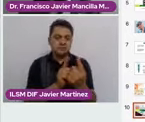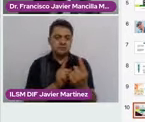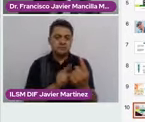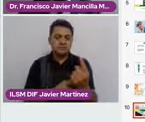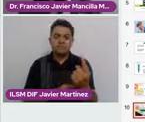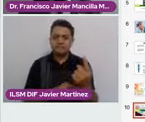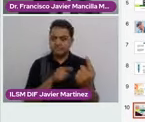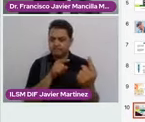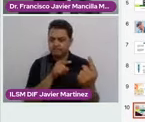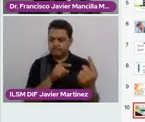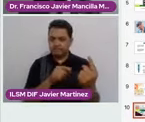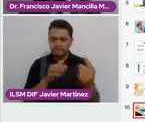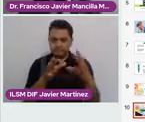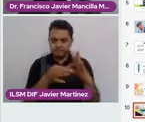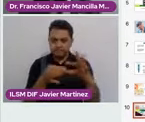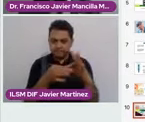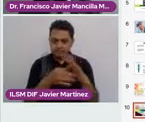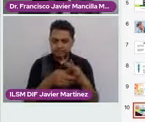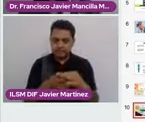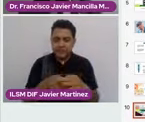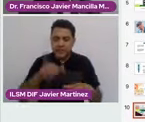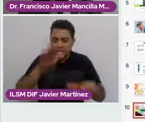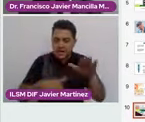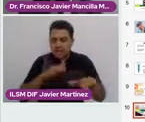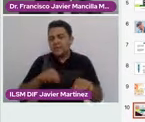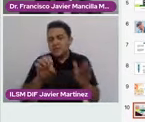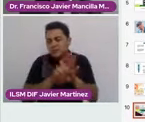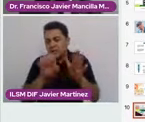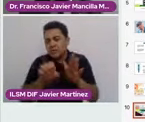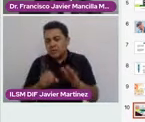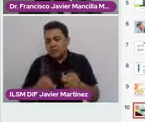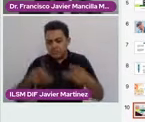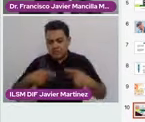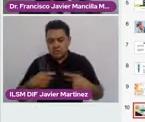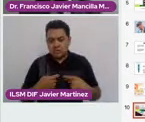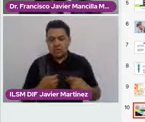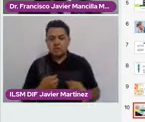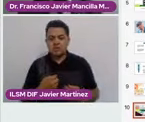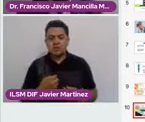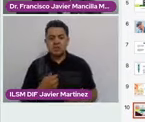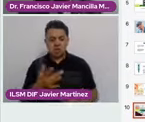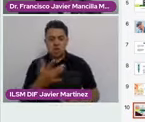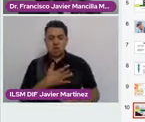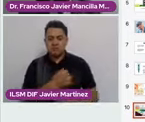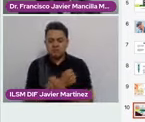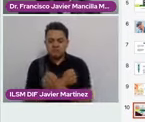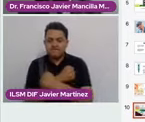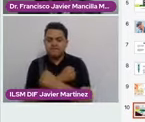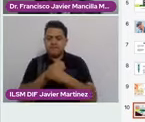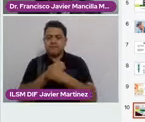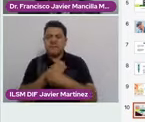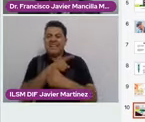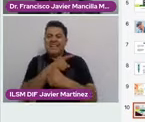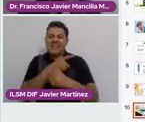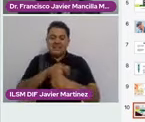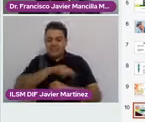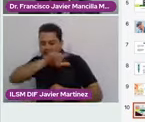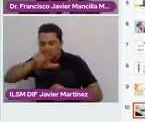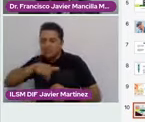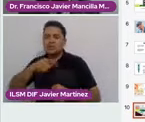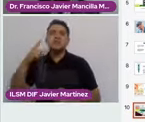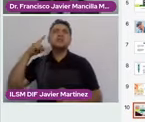las pérdidas súbitas agudas o los infartos del oído, la manera de manifestarse es por un zumbido de aparición en no.